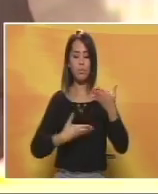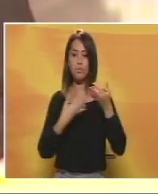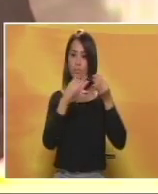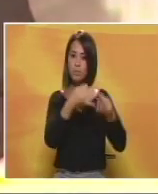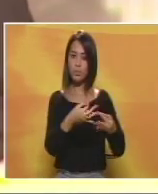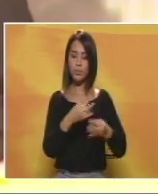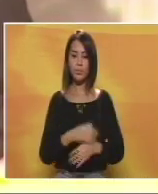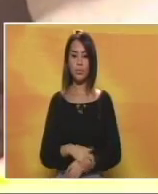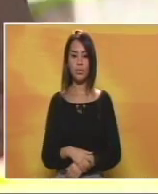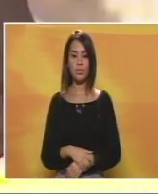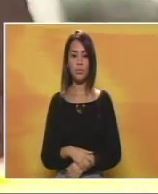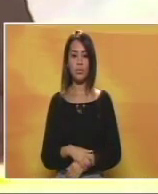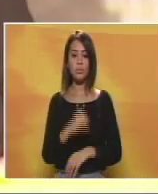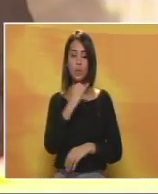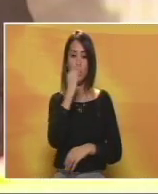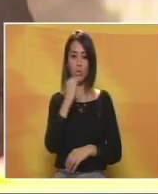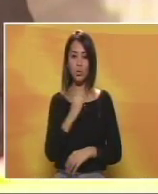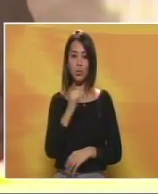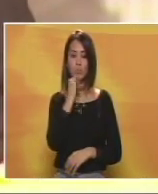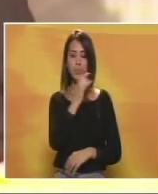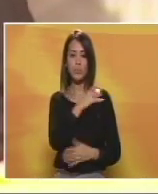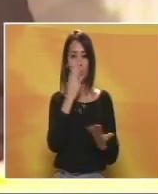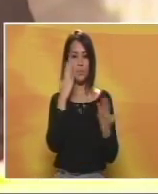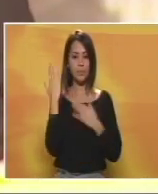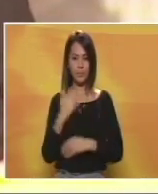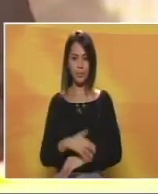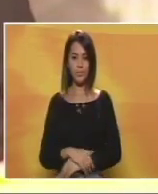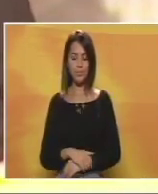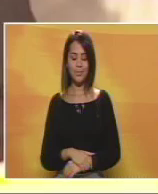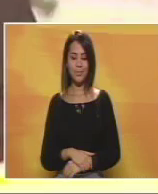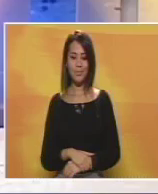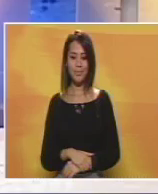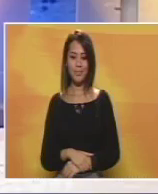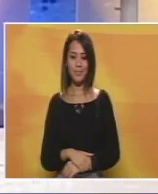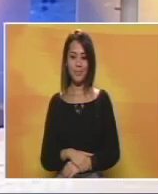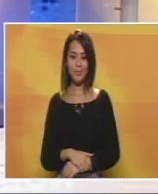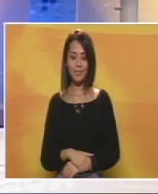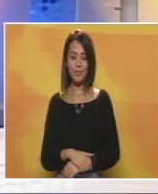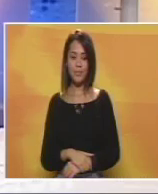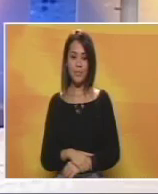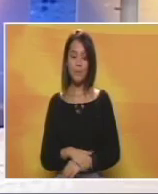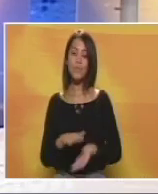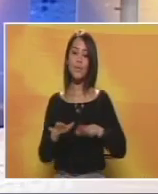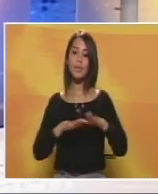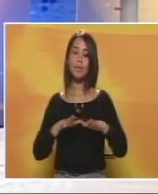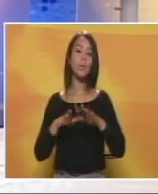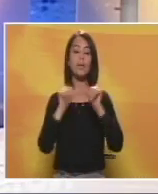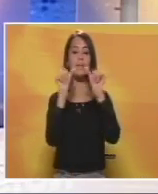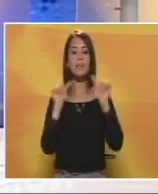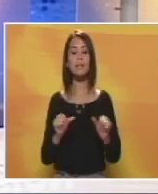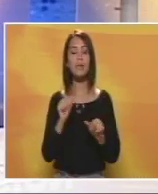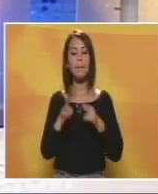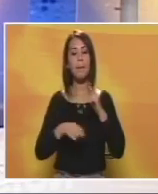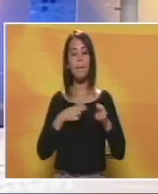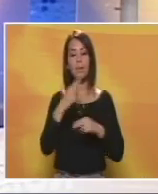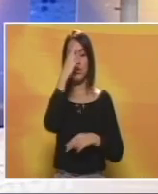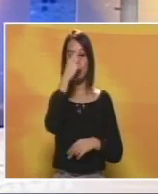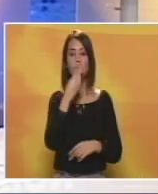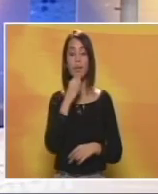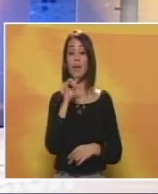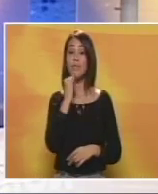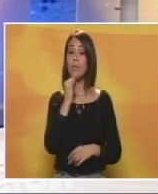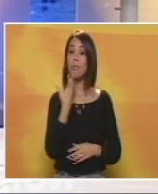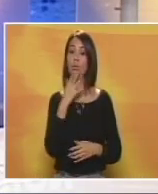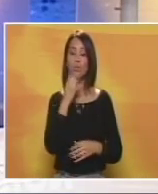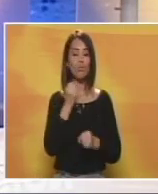caso. En el estado Zulia, José Leonardo Nava, Noticiero Venevisión. Este jueves, el sistema del metro de Los Teques informó que no se